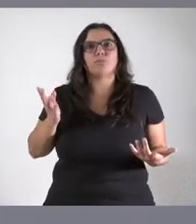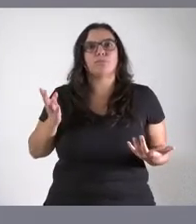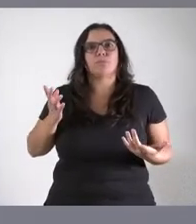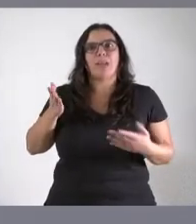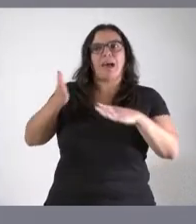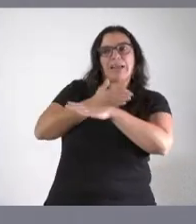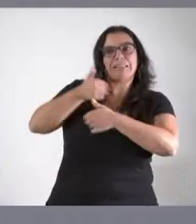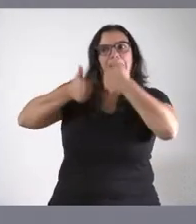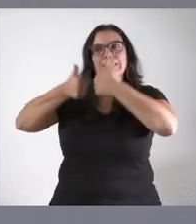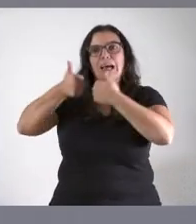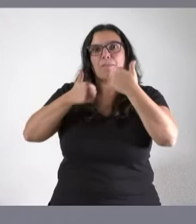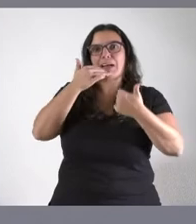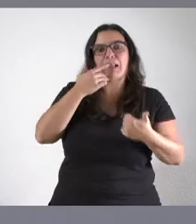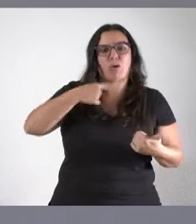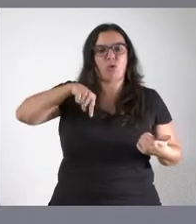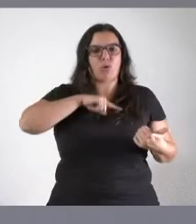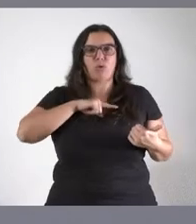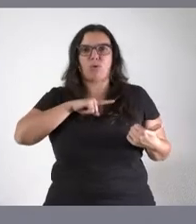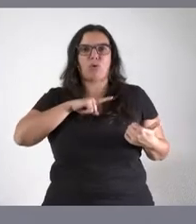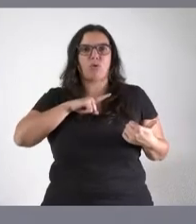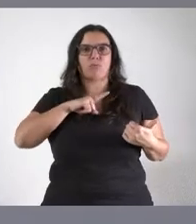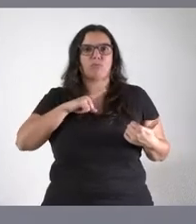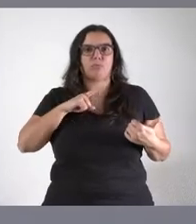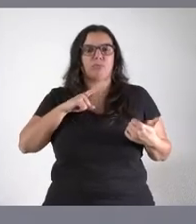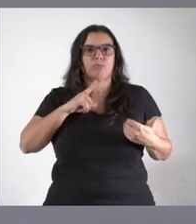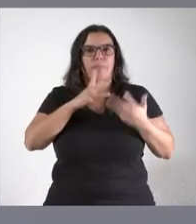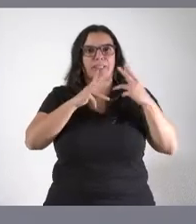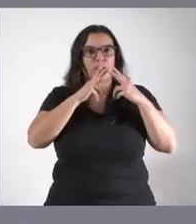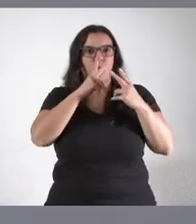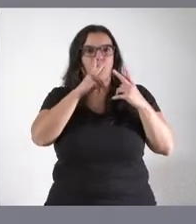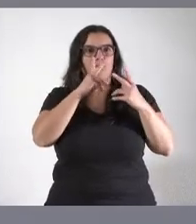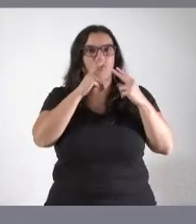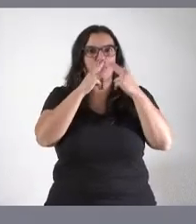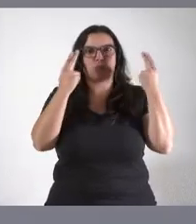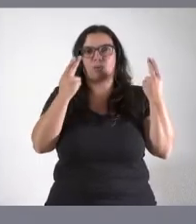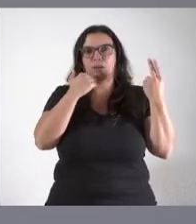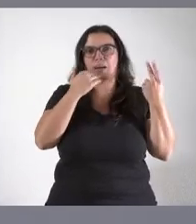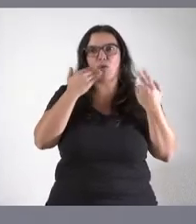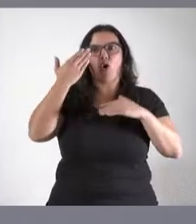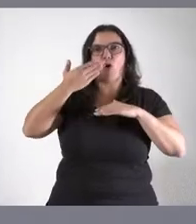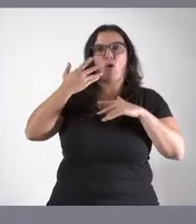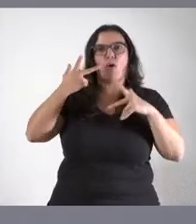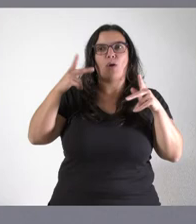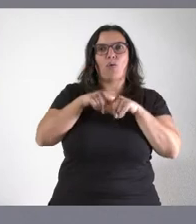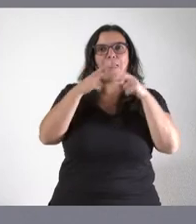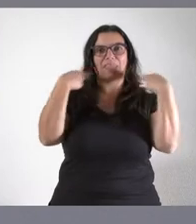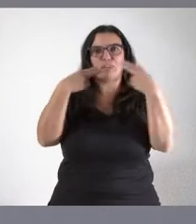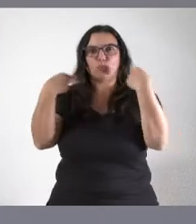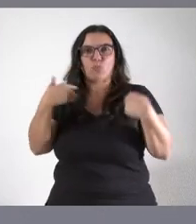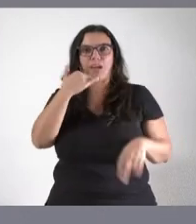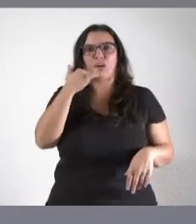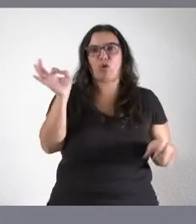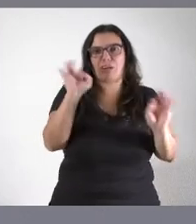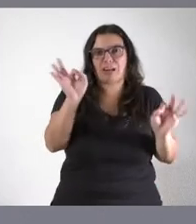examen previo por parte de ningún órgano dentro de la administración de la comunidad de Castilla y León Ni a ningún tipo de censura previa y de ese punto de vista pues lógicamente